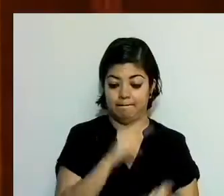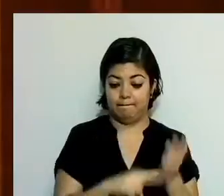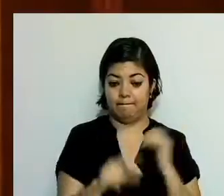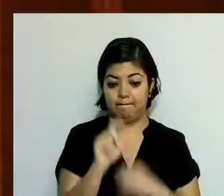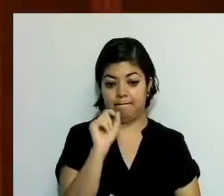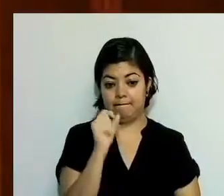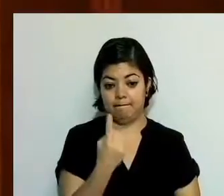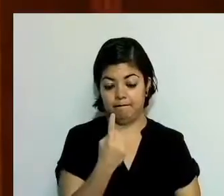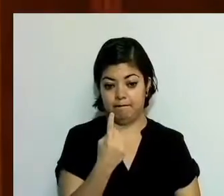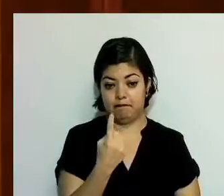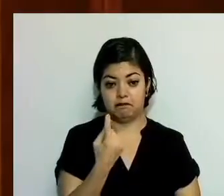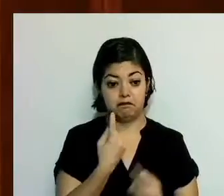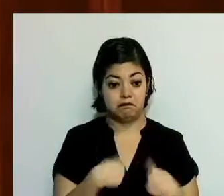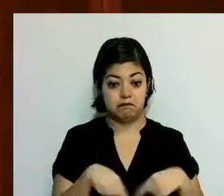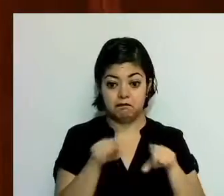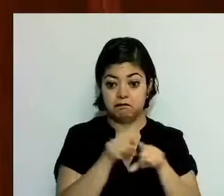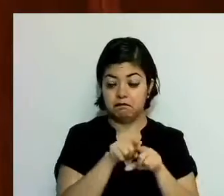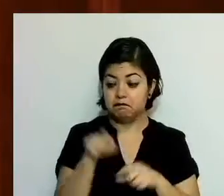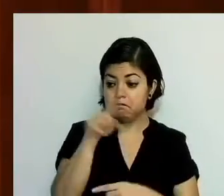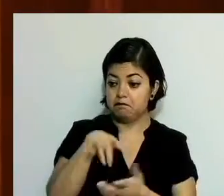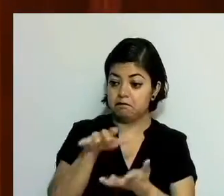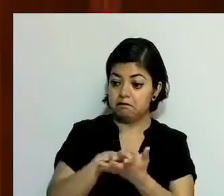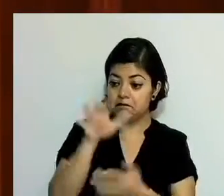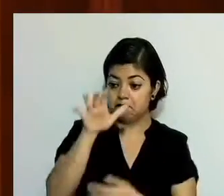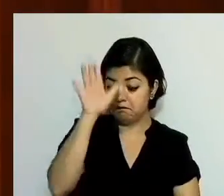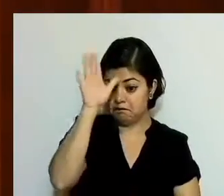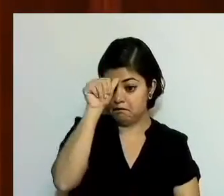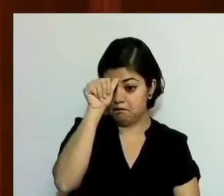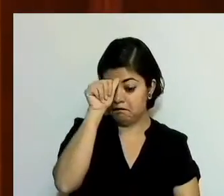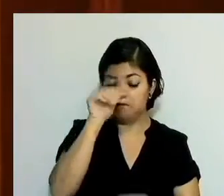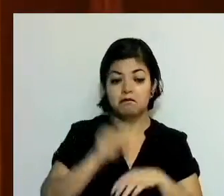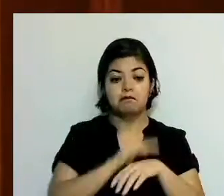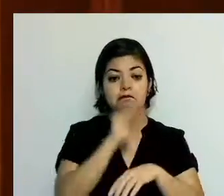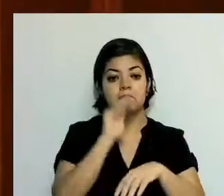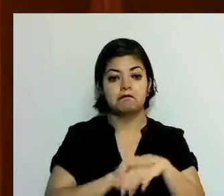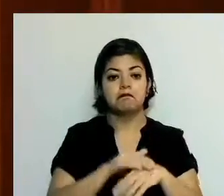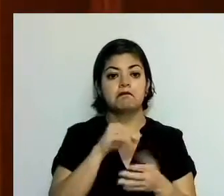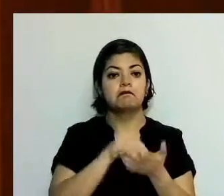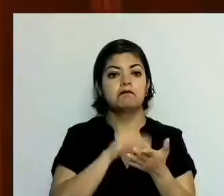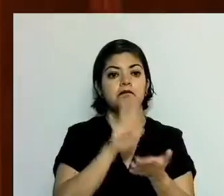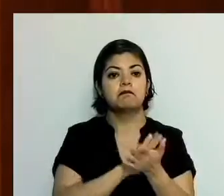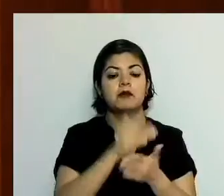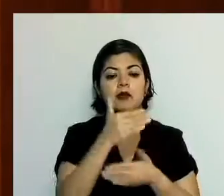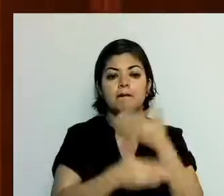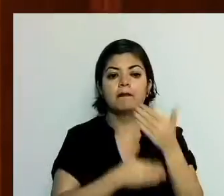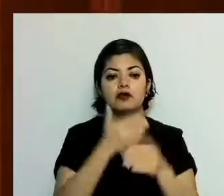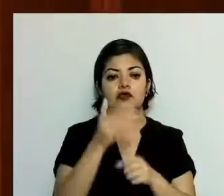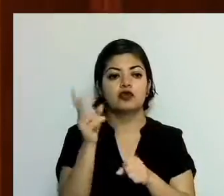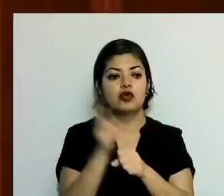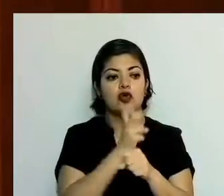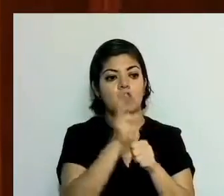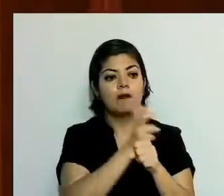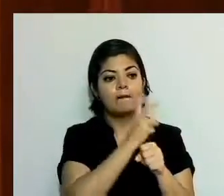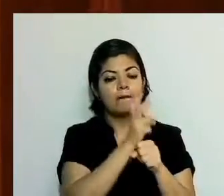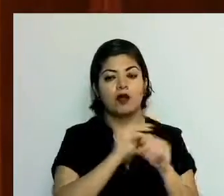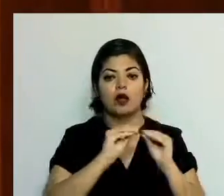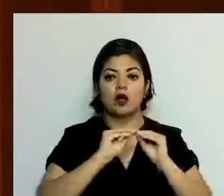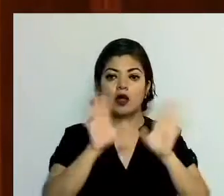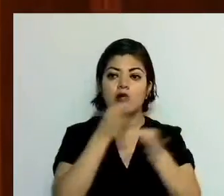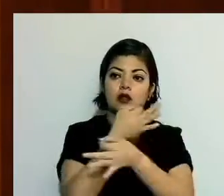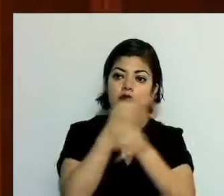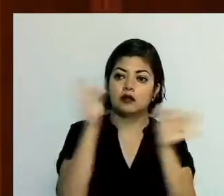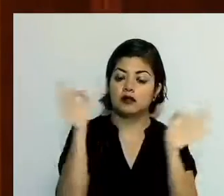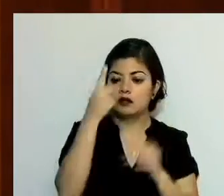y por unanimidad de votos, aprobó el acuerdo por el que se establece el proceso y la convocatoria para elegir o reelegir